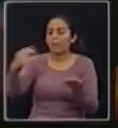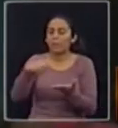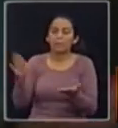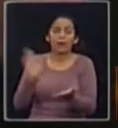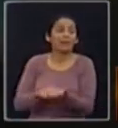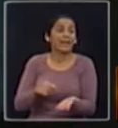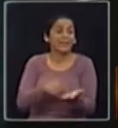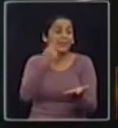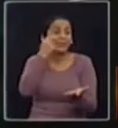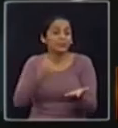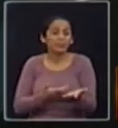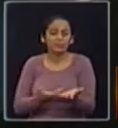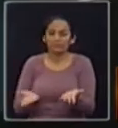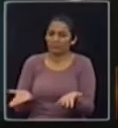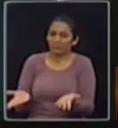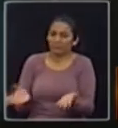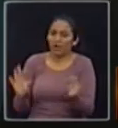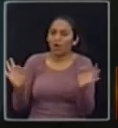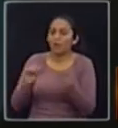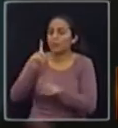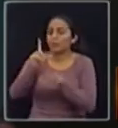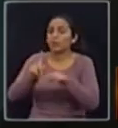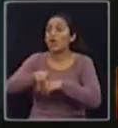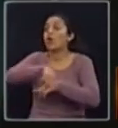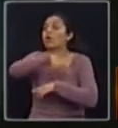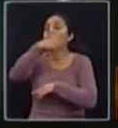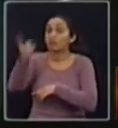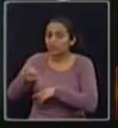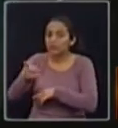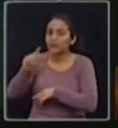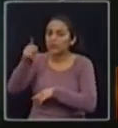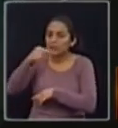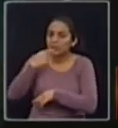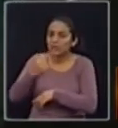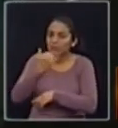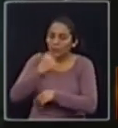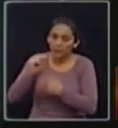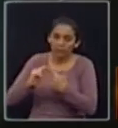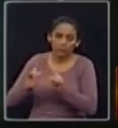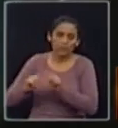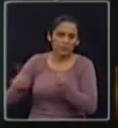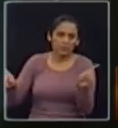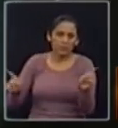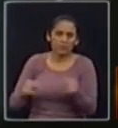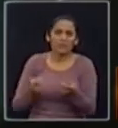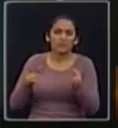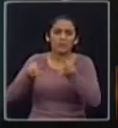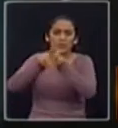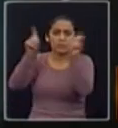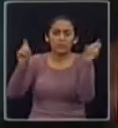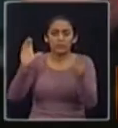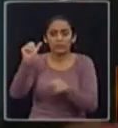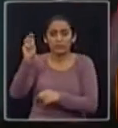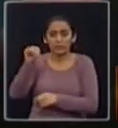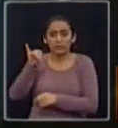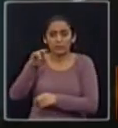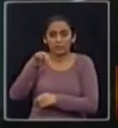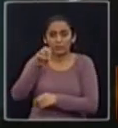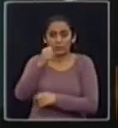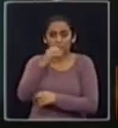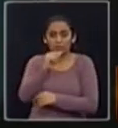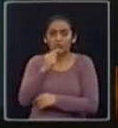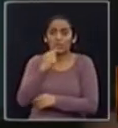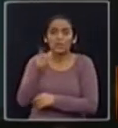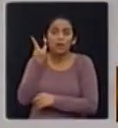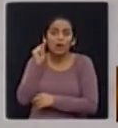juicios en contra de terceras personas y por último pues este laudo de Kaminoska, que es ilegal,